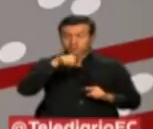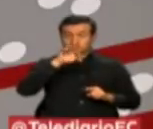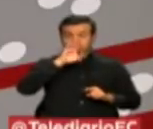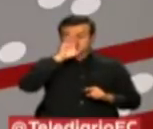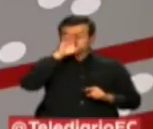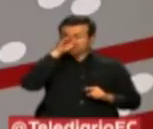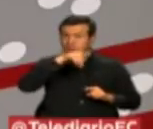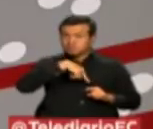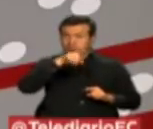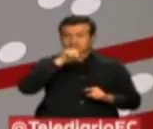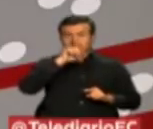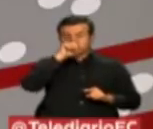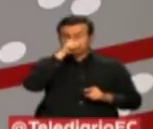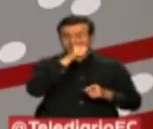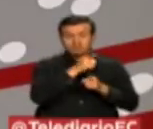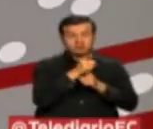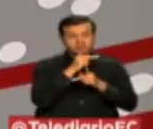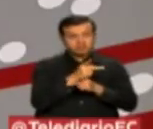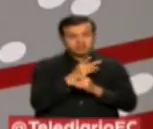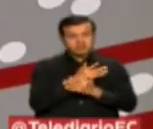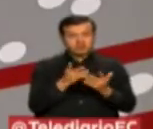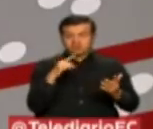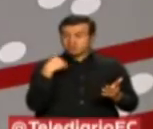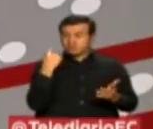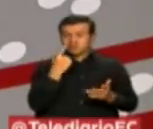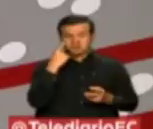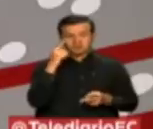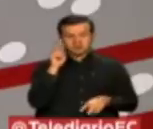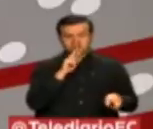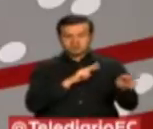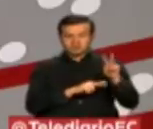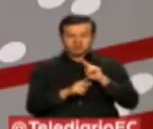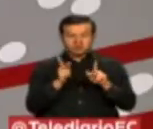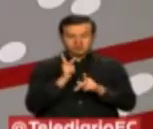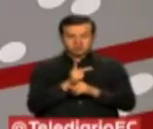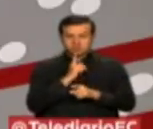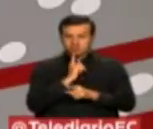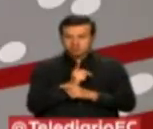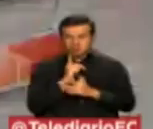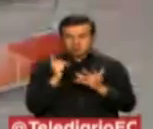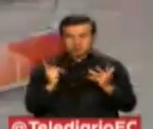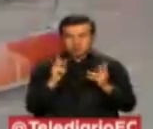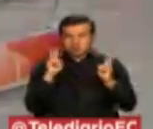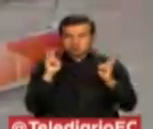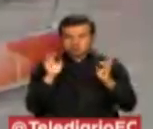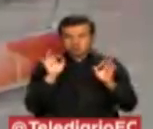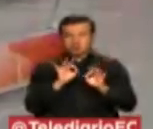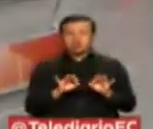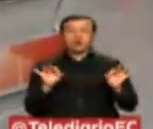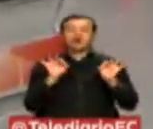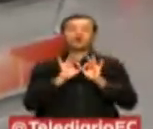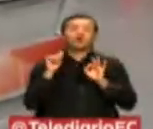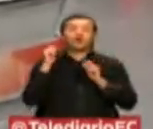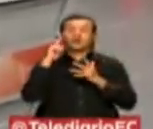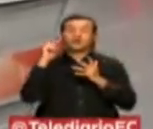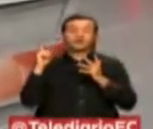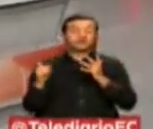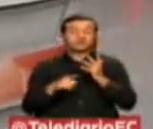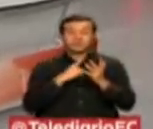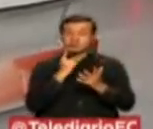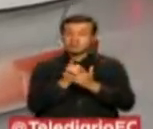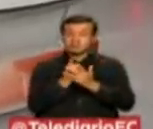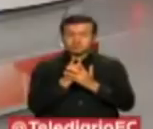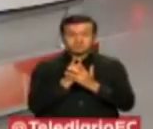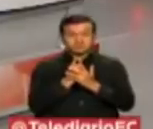cabo todos los años. Entonces, si nosotros establecemos un proceso de protección en el marco inclusive de otros